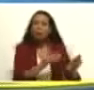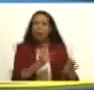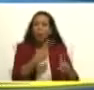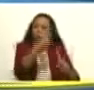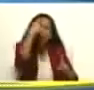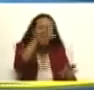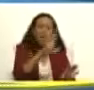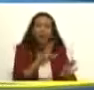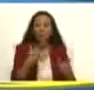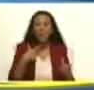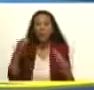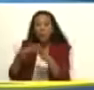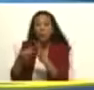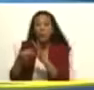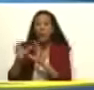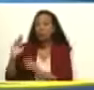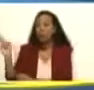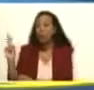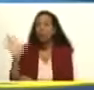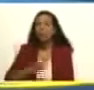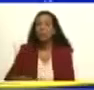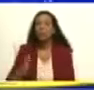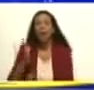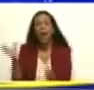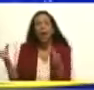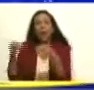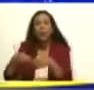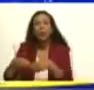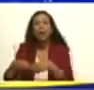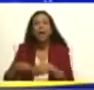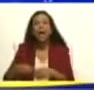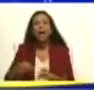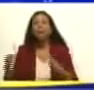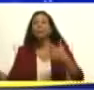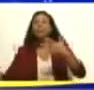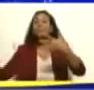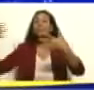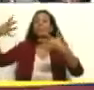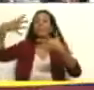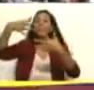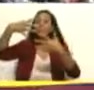Y el gran consenso se expresa en una frase: el sol de Venezuela